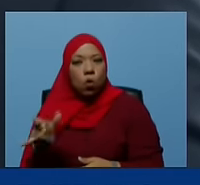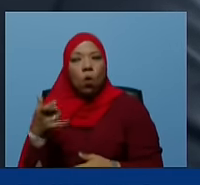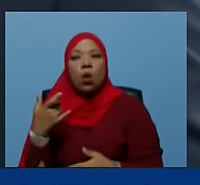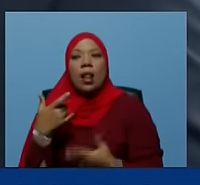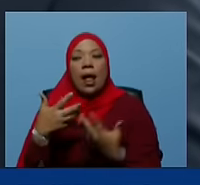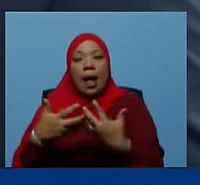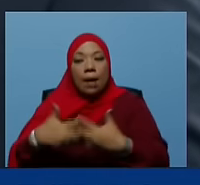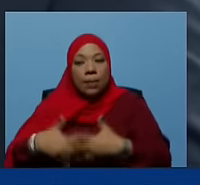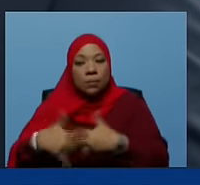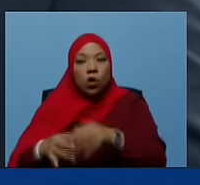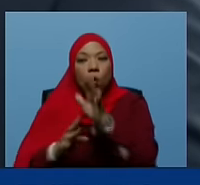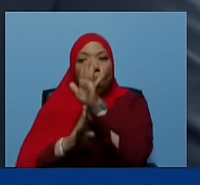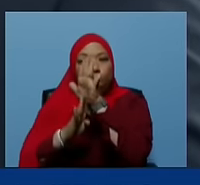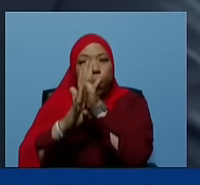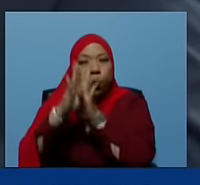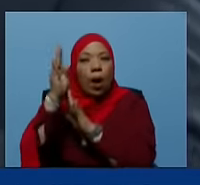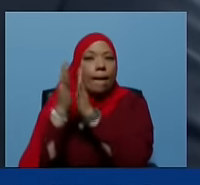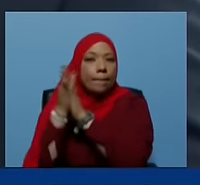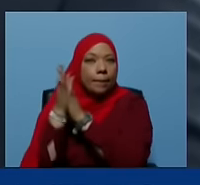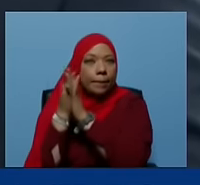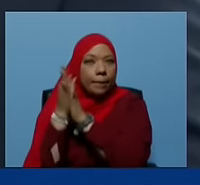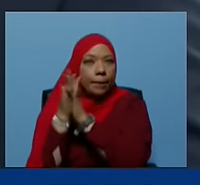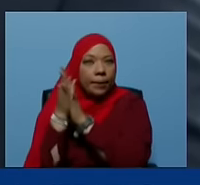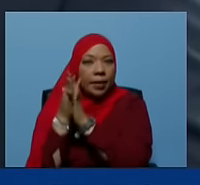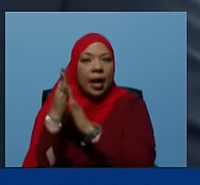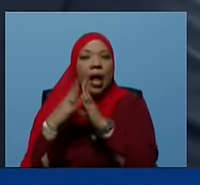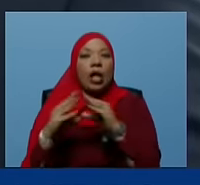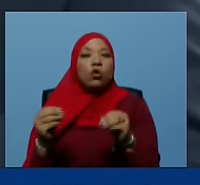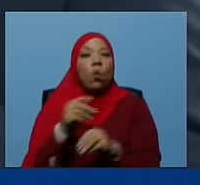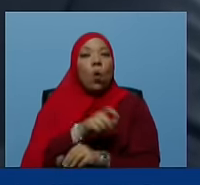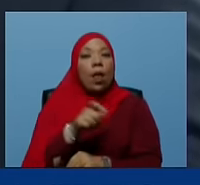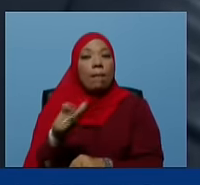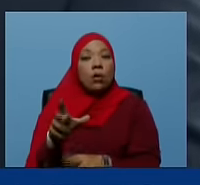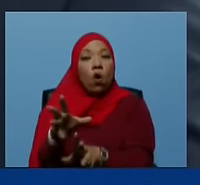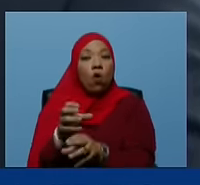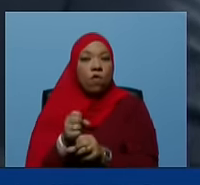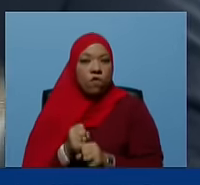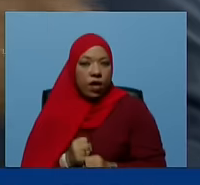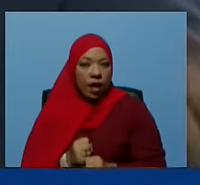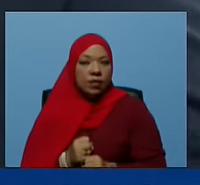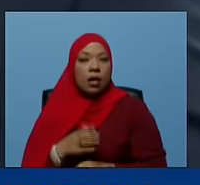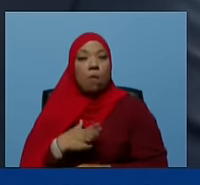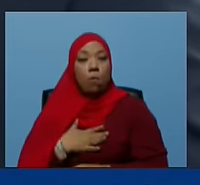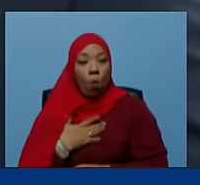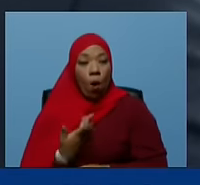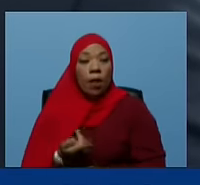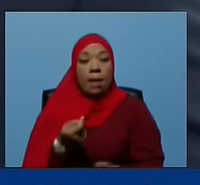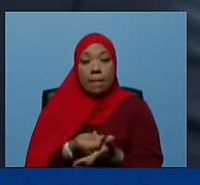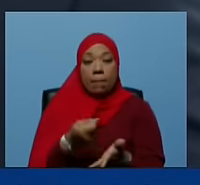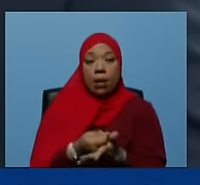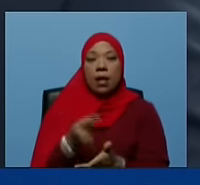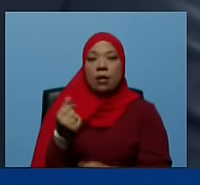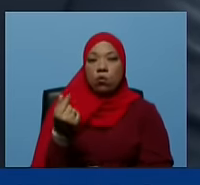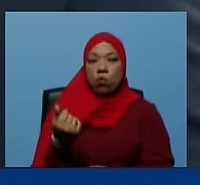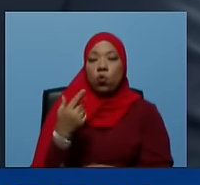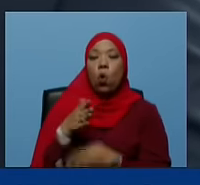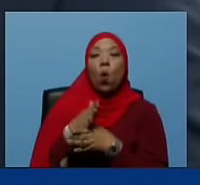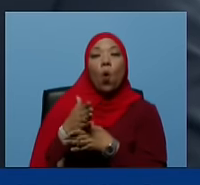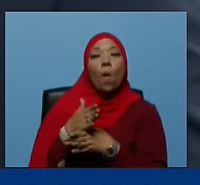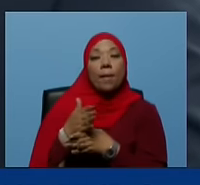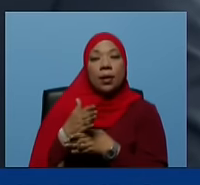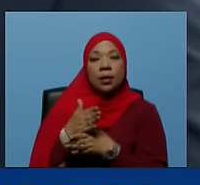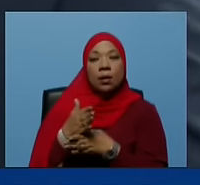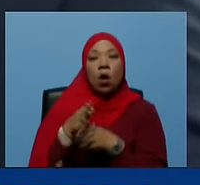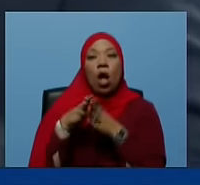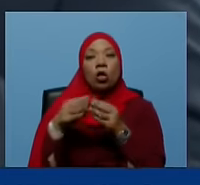le hacemos un llamado a todos los inversionistas que sigan confiando en Venezuela. Hoy podemos decir, estuve en La Faja compartiendo con todas